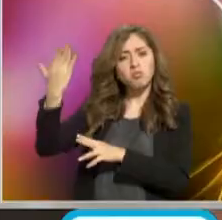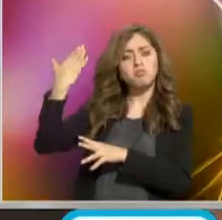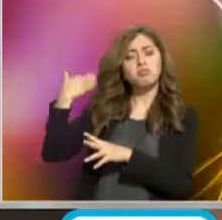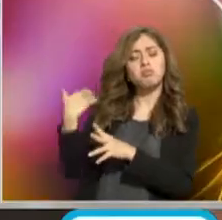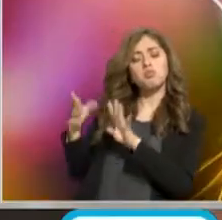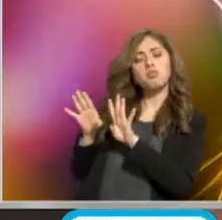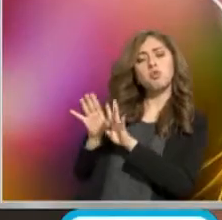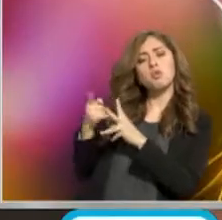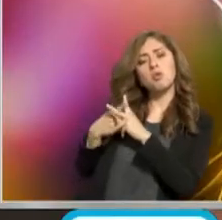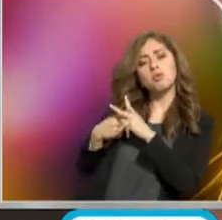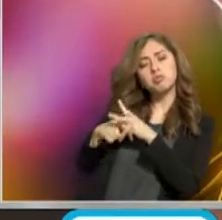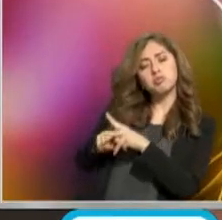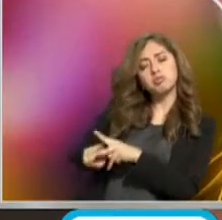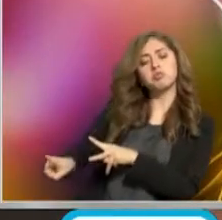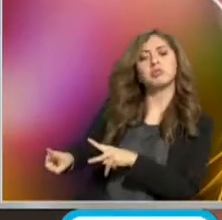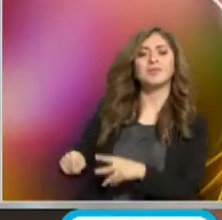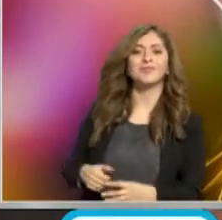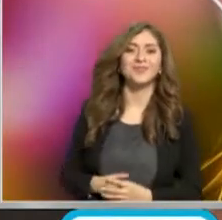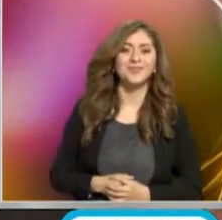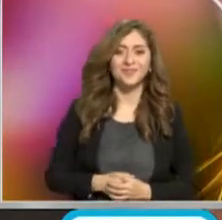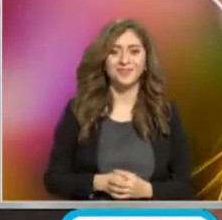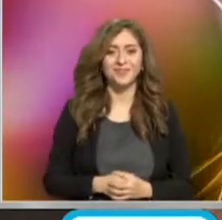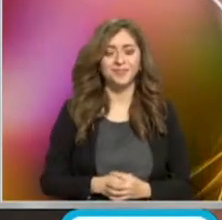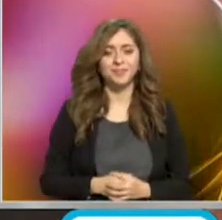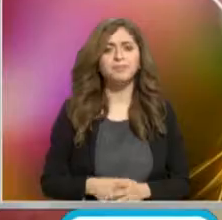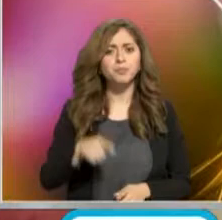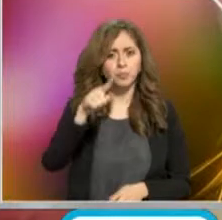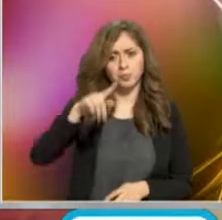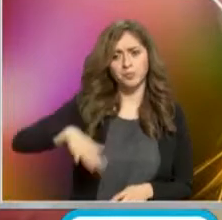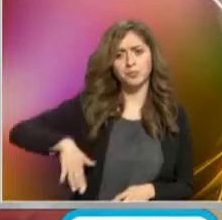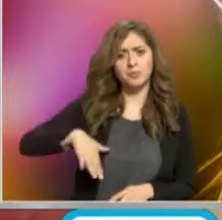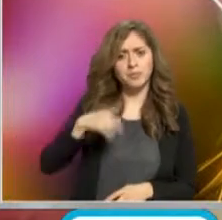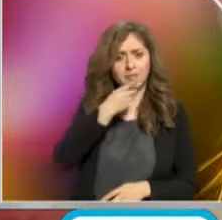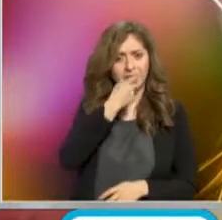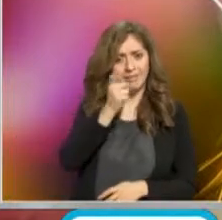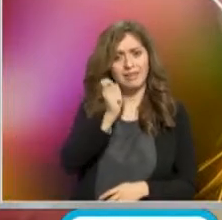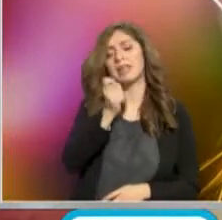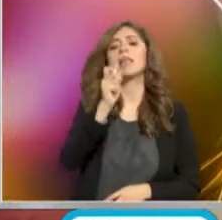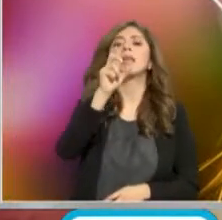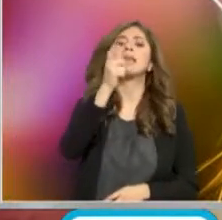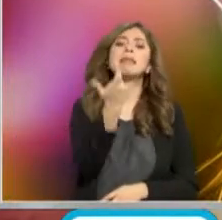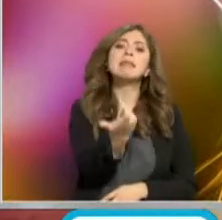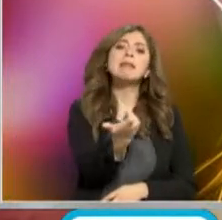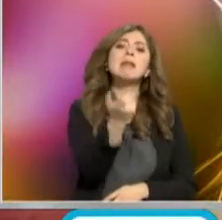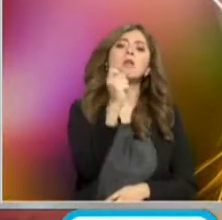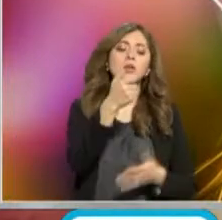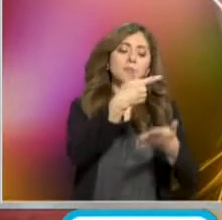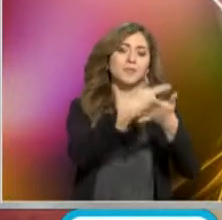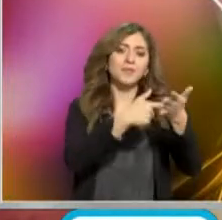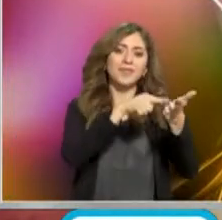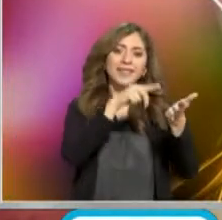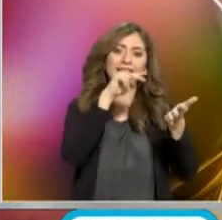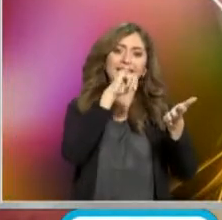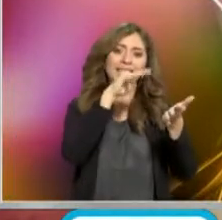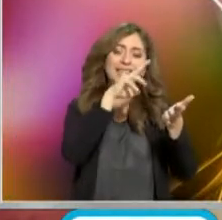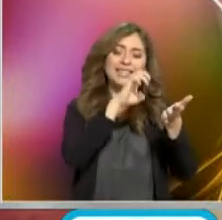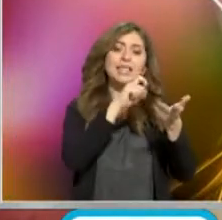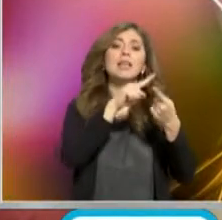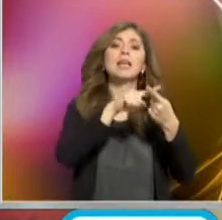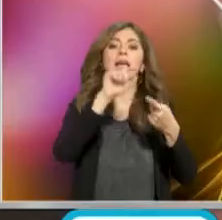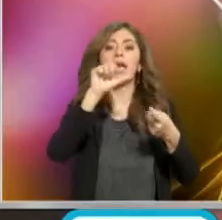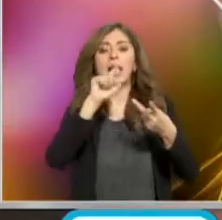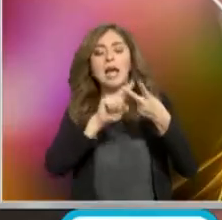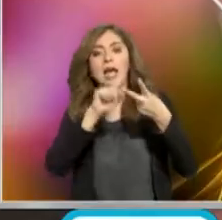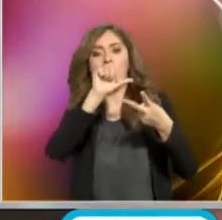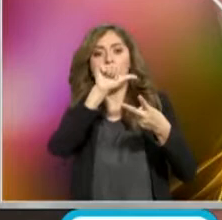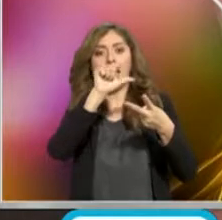claro, generalmente. surgen, ¿no? Entonces sí, tú decías el dinero, el índice aquí está y hablamos del origen de la agricultura, del